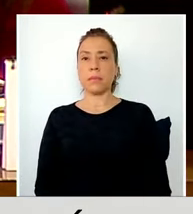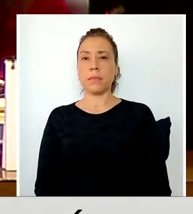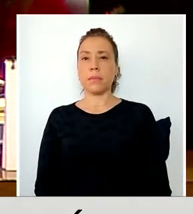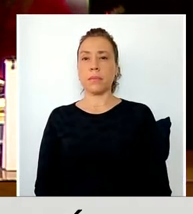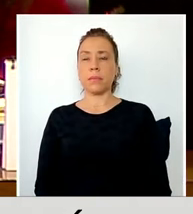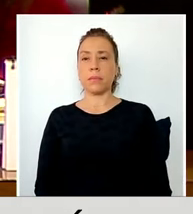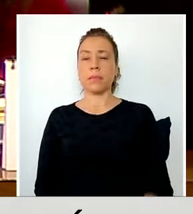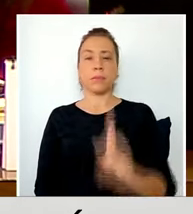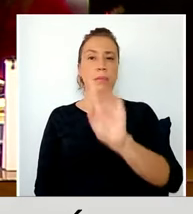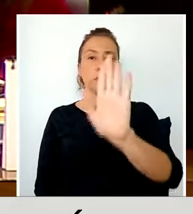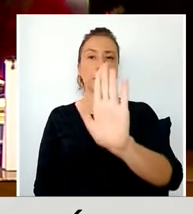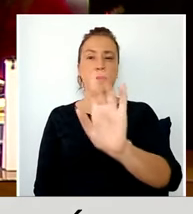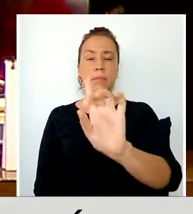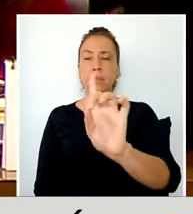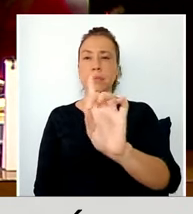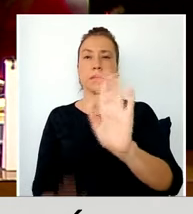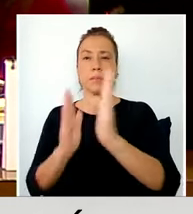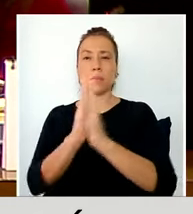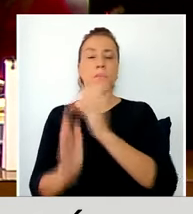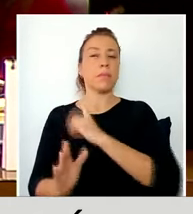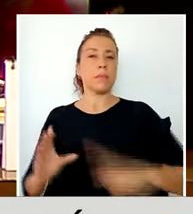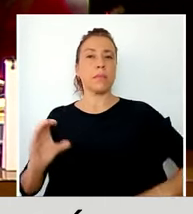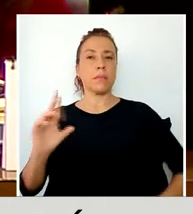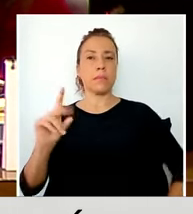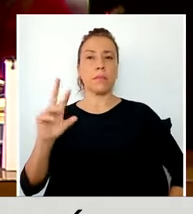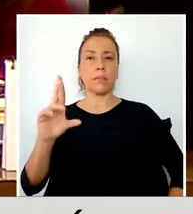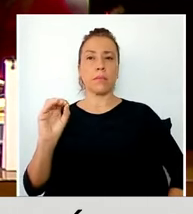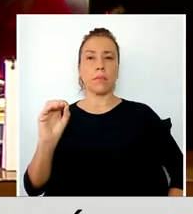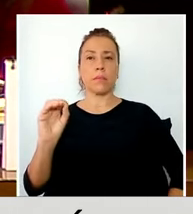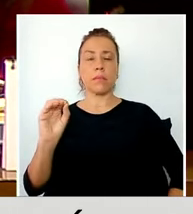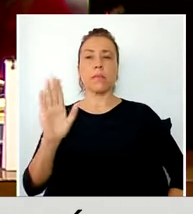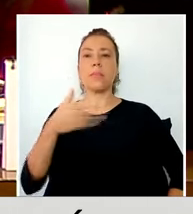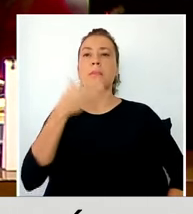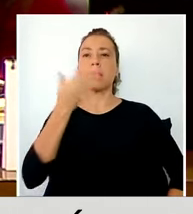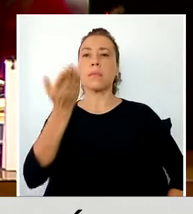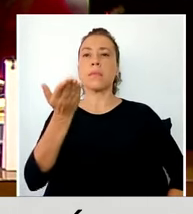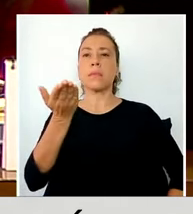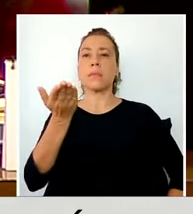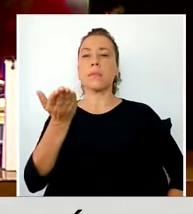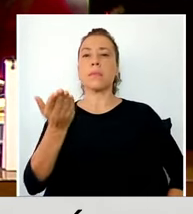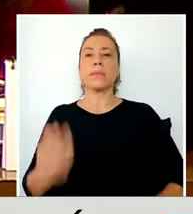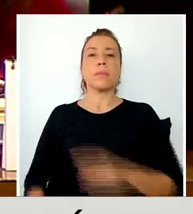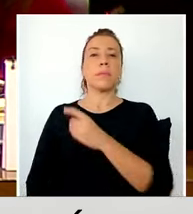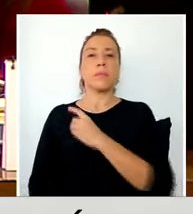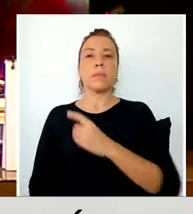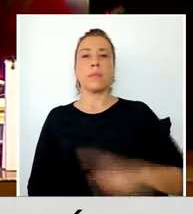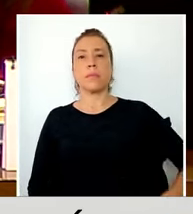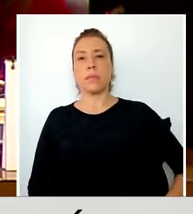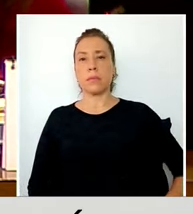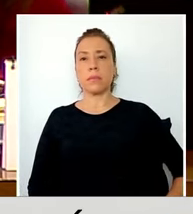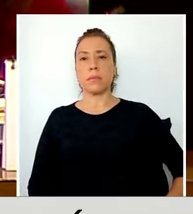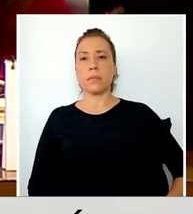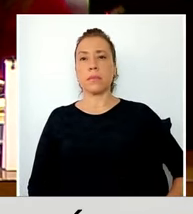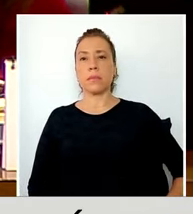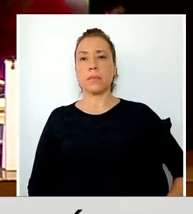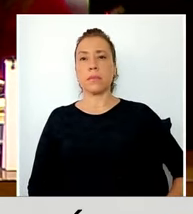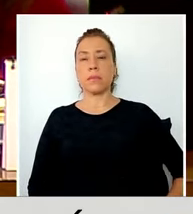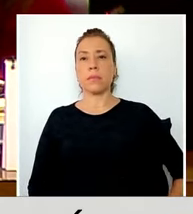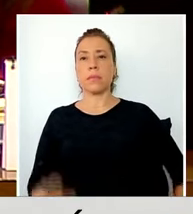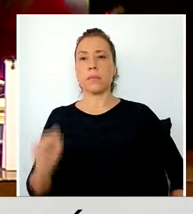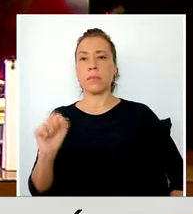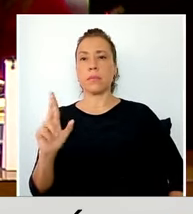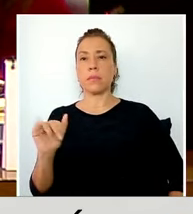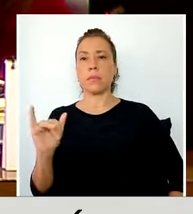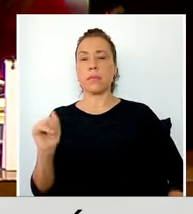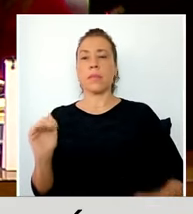perdone diputada cordero tiene la palabra antes el diputado Cristian araya para hablar a favor luego